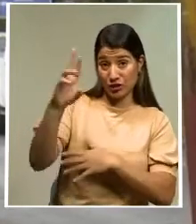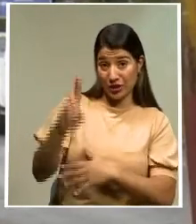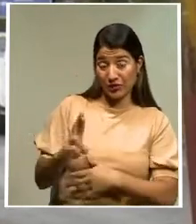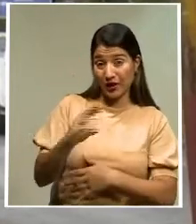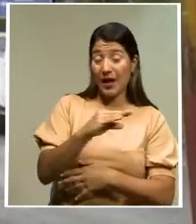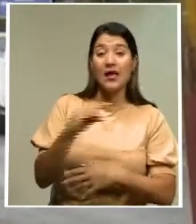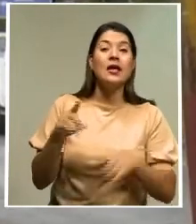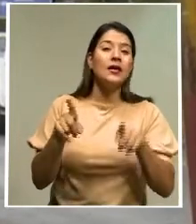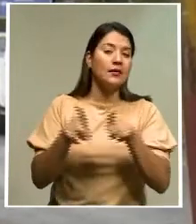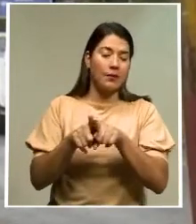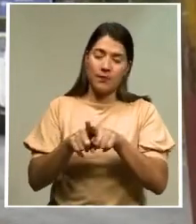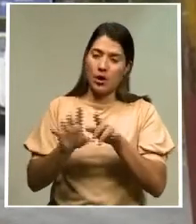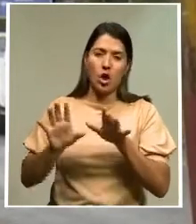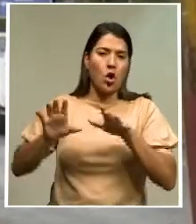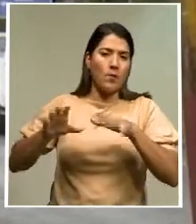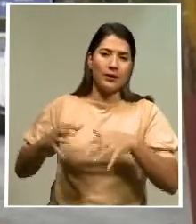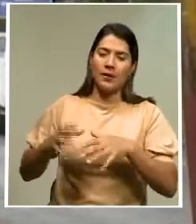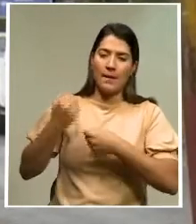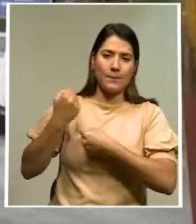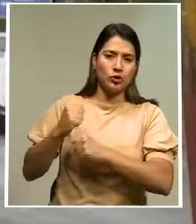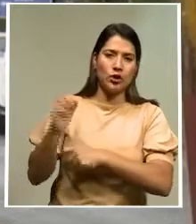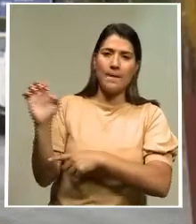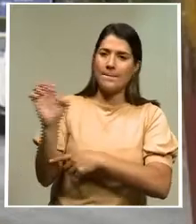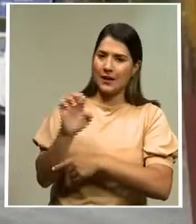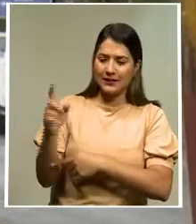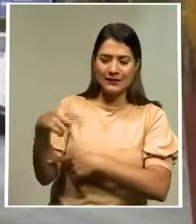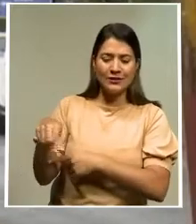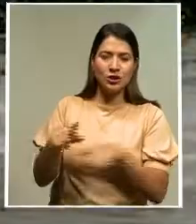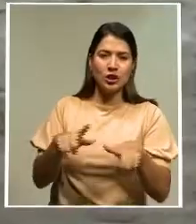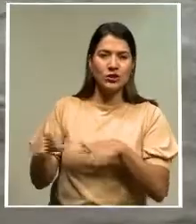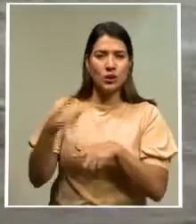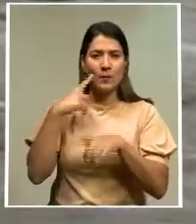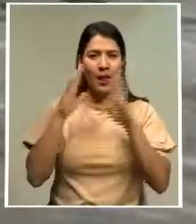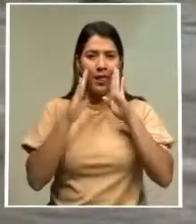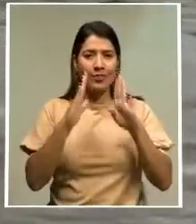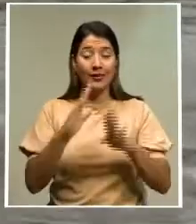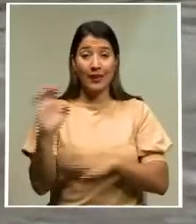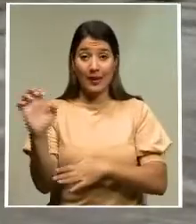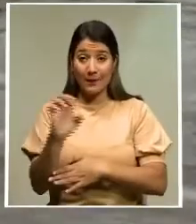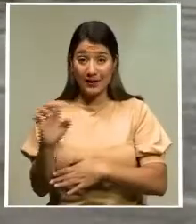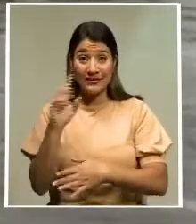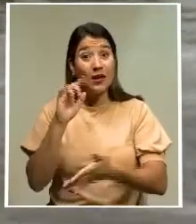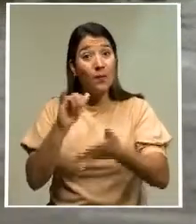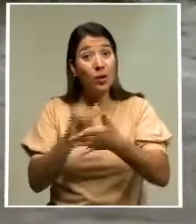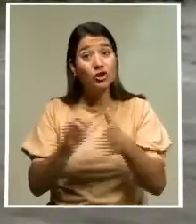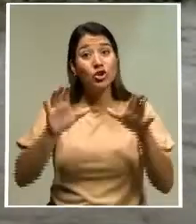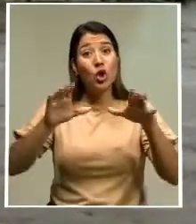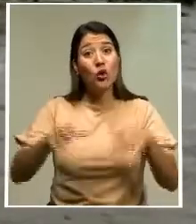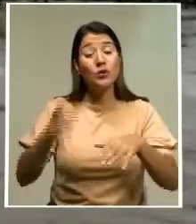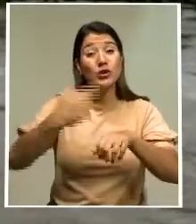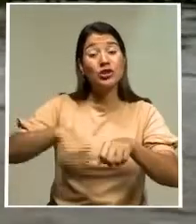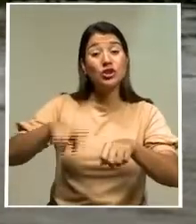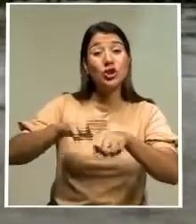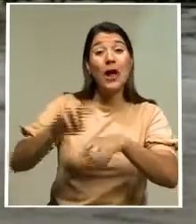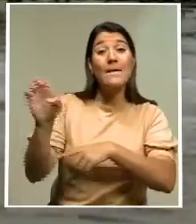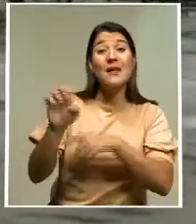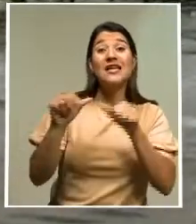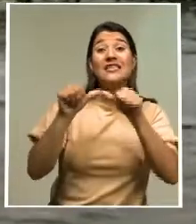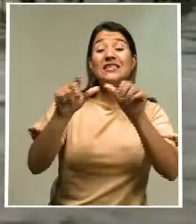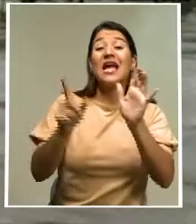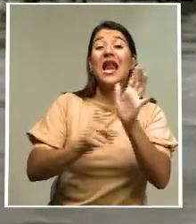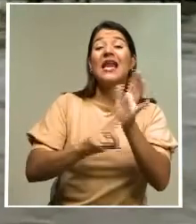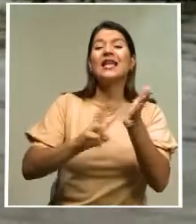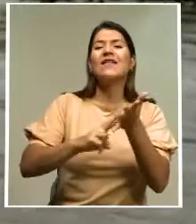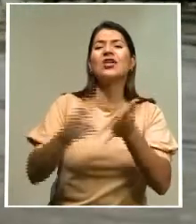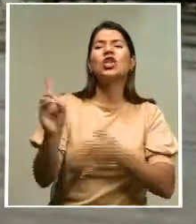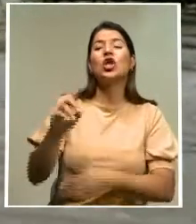de los comités municipales de emergencia para dar respuesta a las situaciones de emergencia. Ante esto, la Comisión Nacional de Emergencias mantiene la alerta verde para el Pacífico